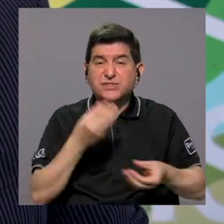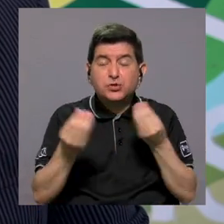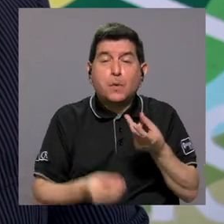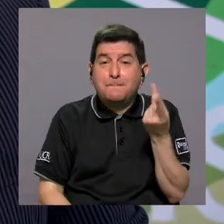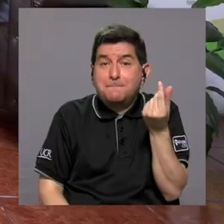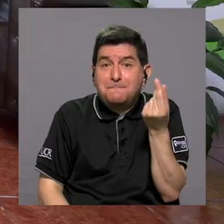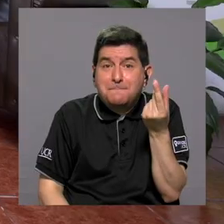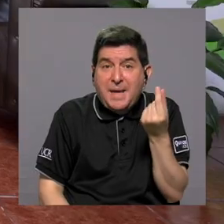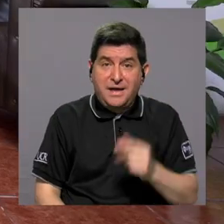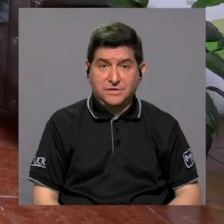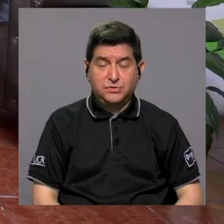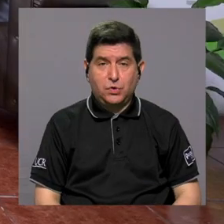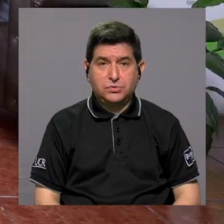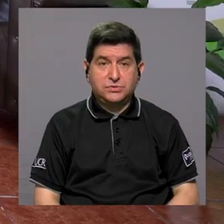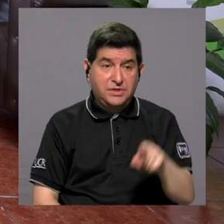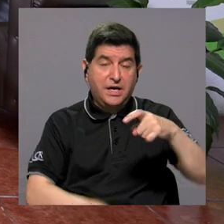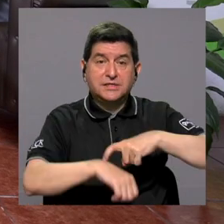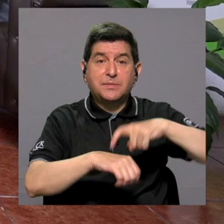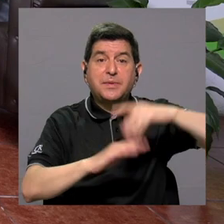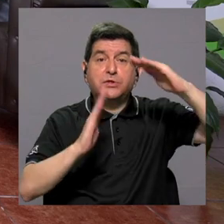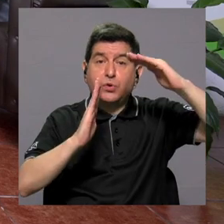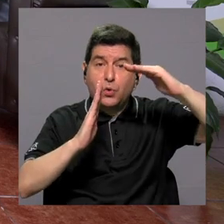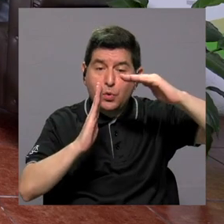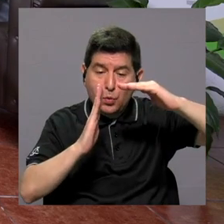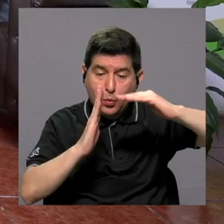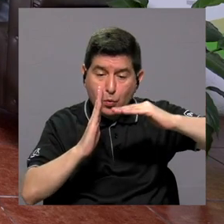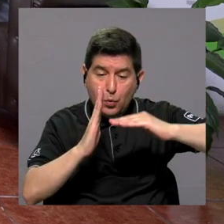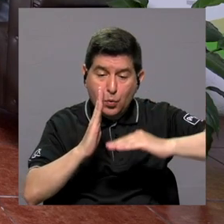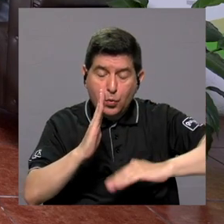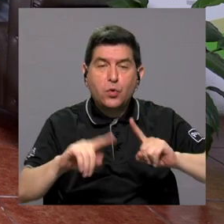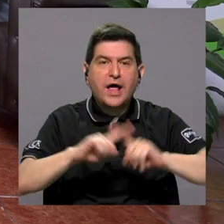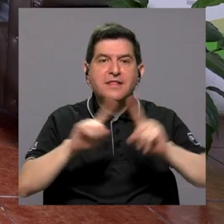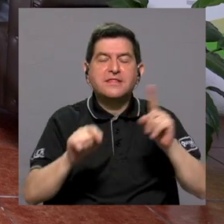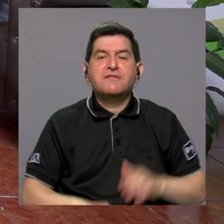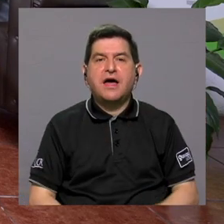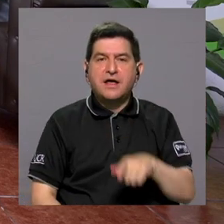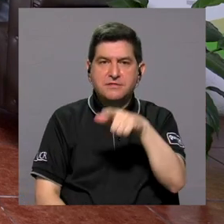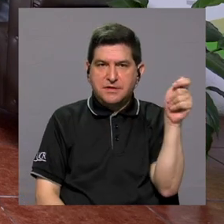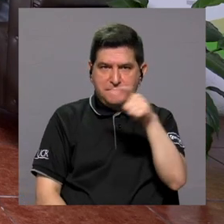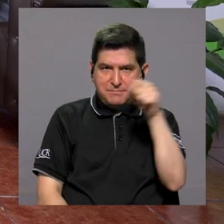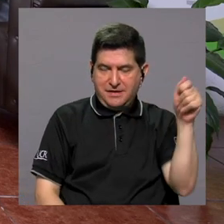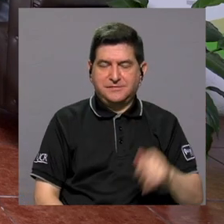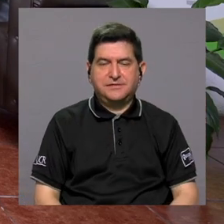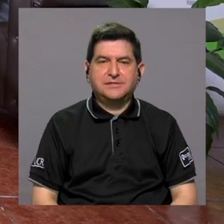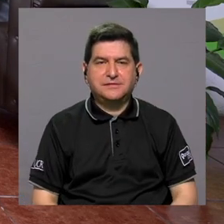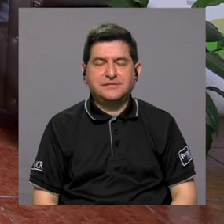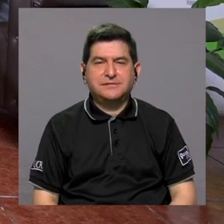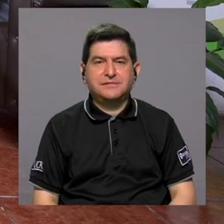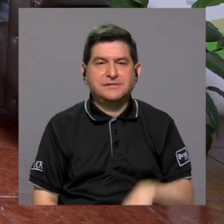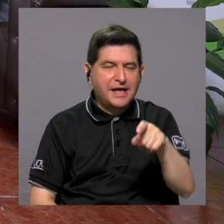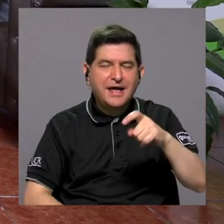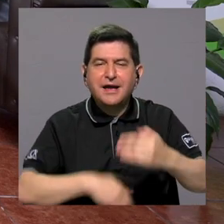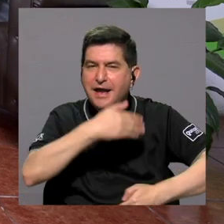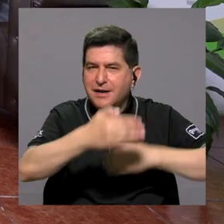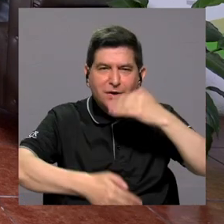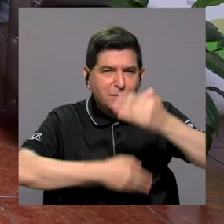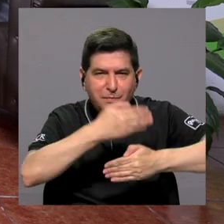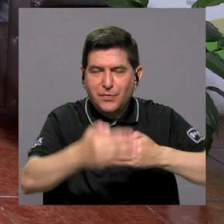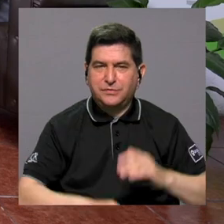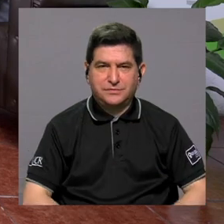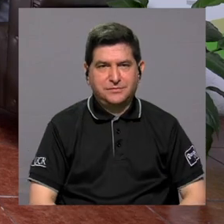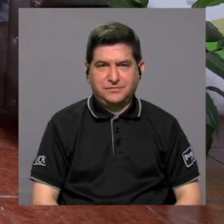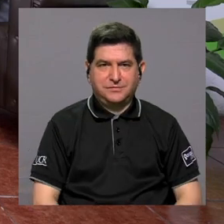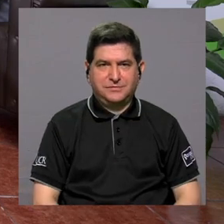precios inclusive bajarán en algunos de los meses durante todo ese proceso